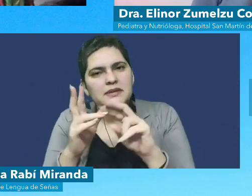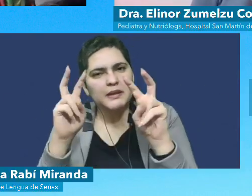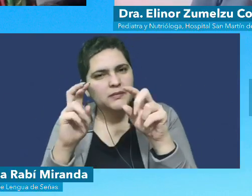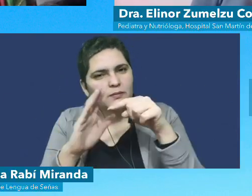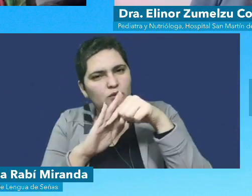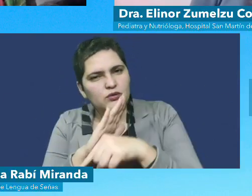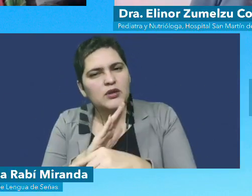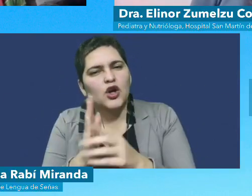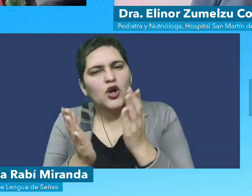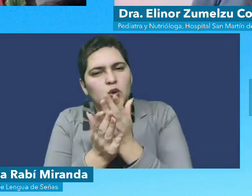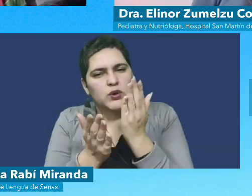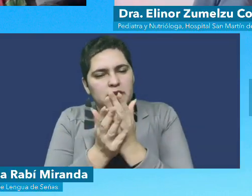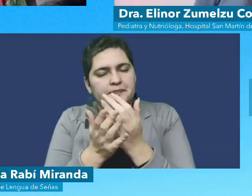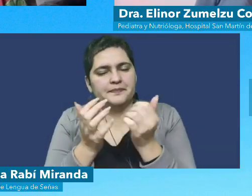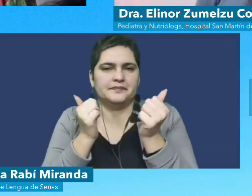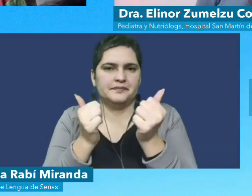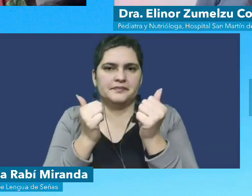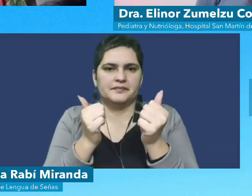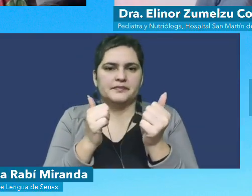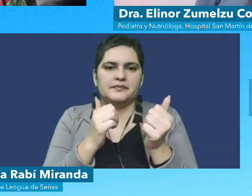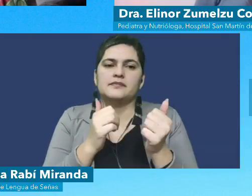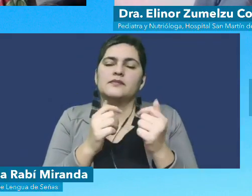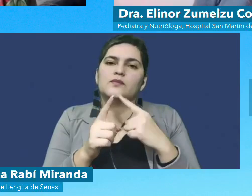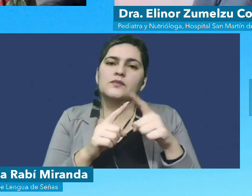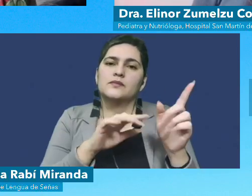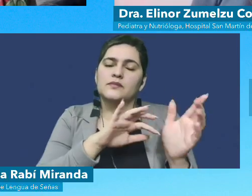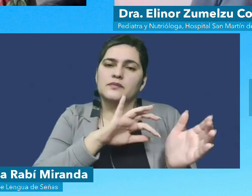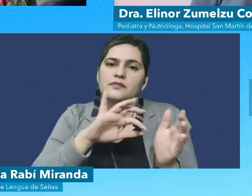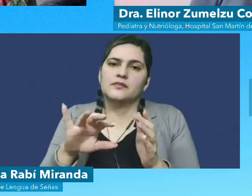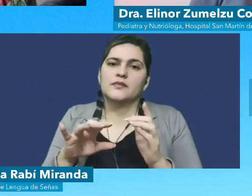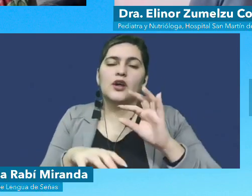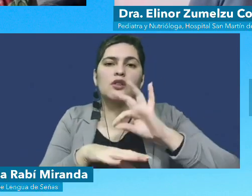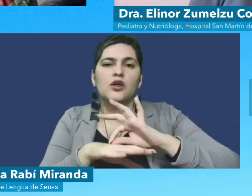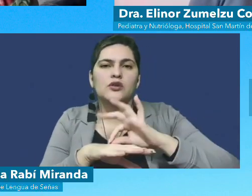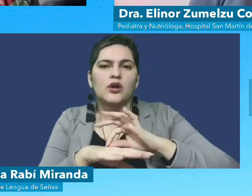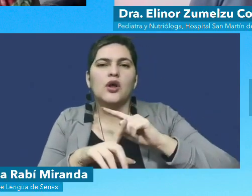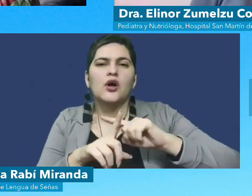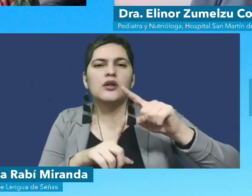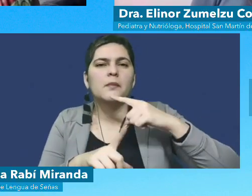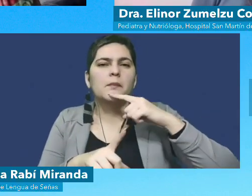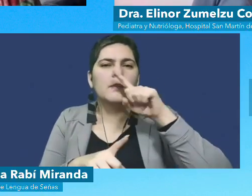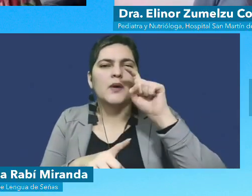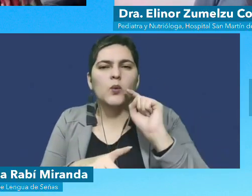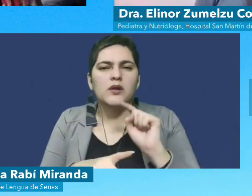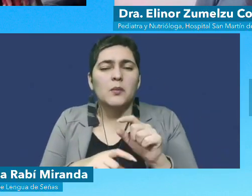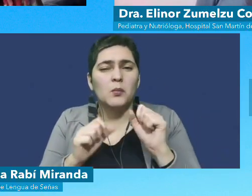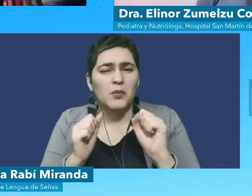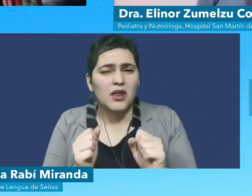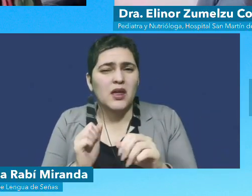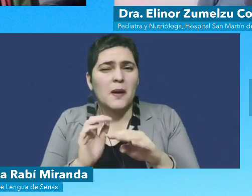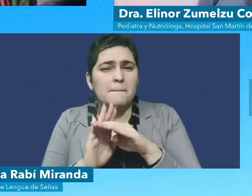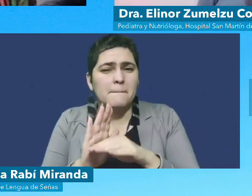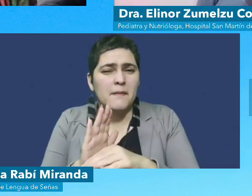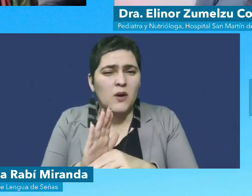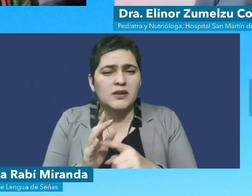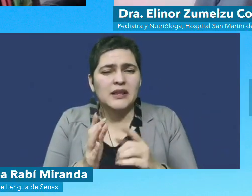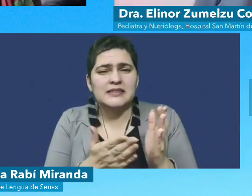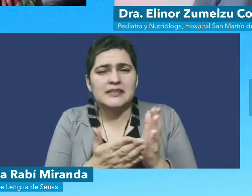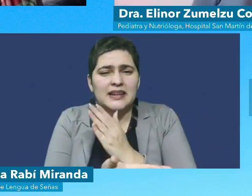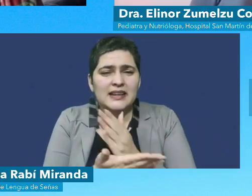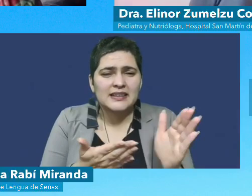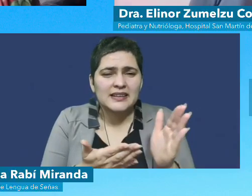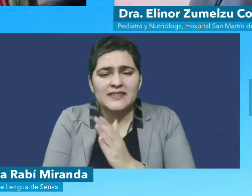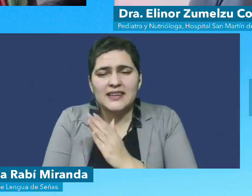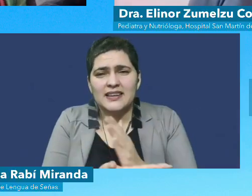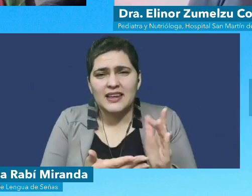¿cierto? Seguimos avanzando. Doctora, Sara García Rocha, ¿podría darnos pautas para trabajar la selectividad? Muchos de mis